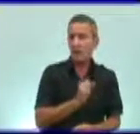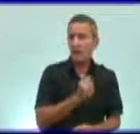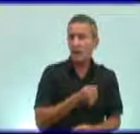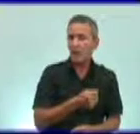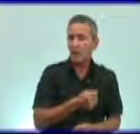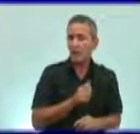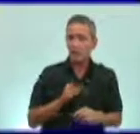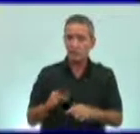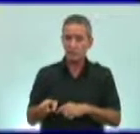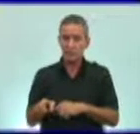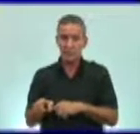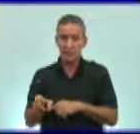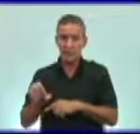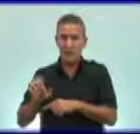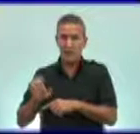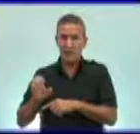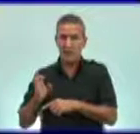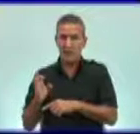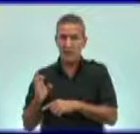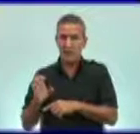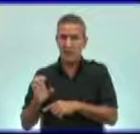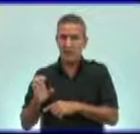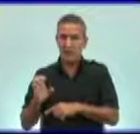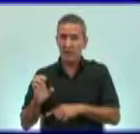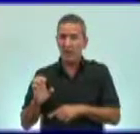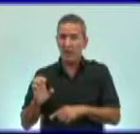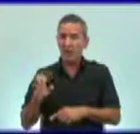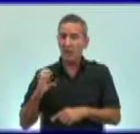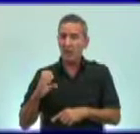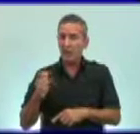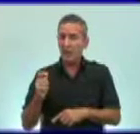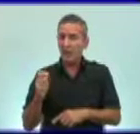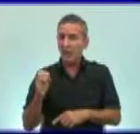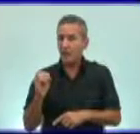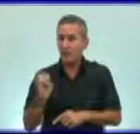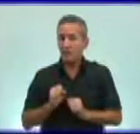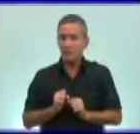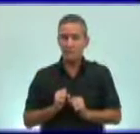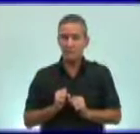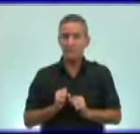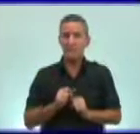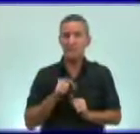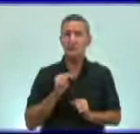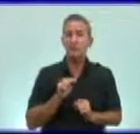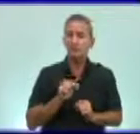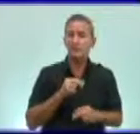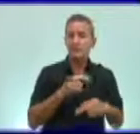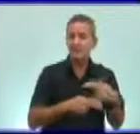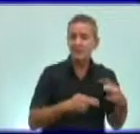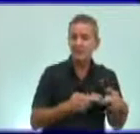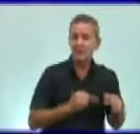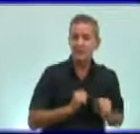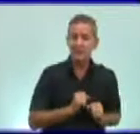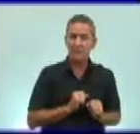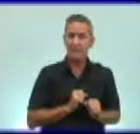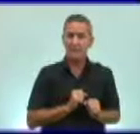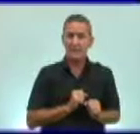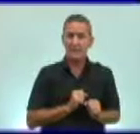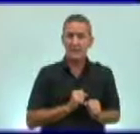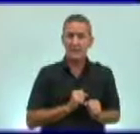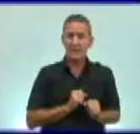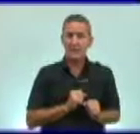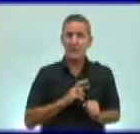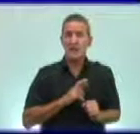mismo acción-reacción que causa-efecto. Pero si hay una acción a la cual responde determinada